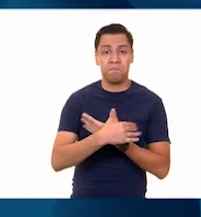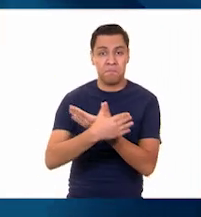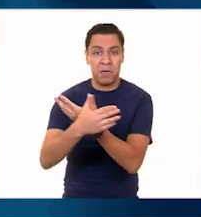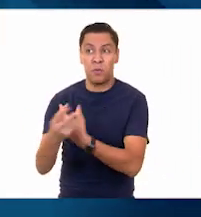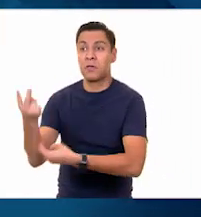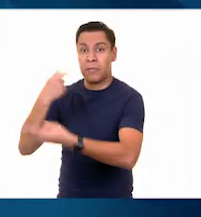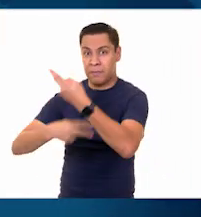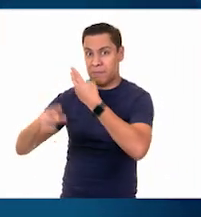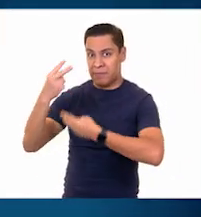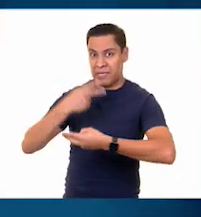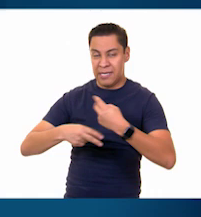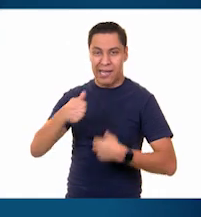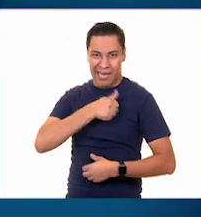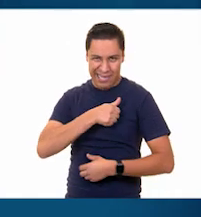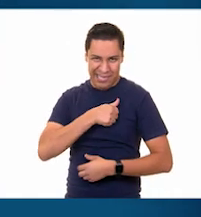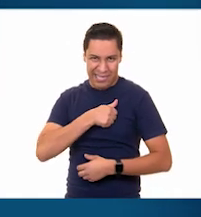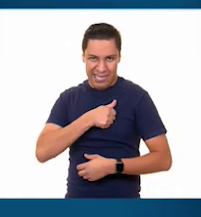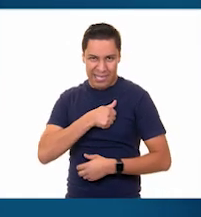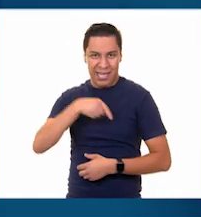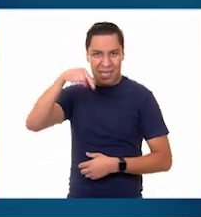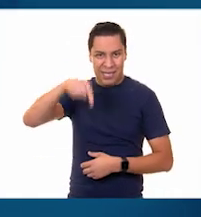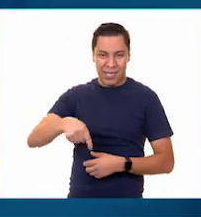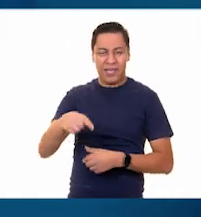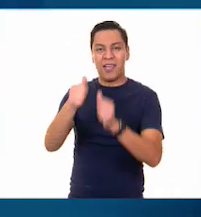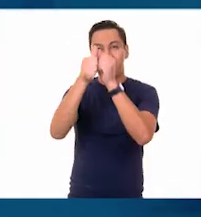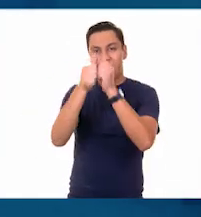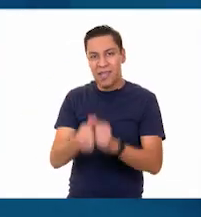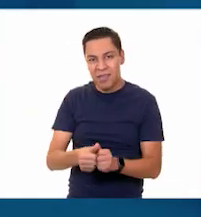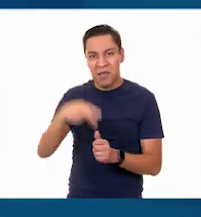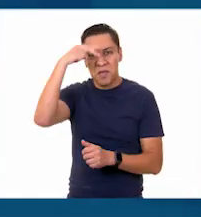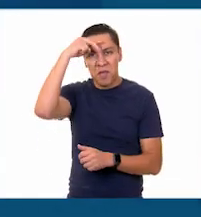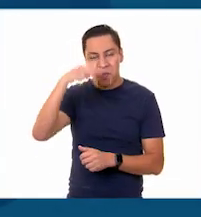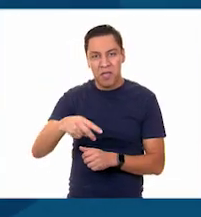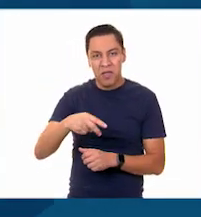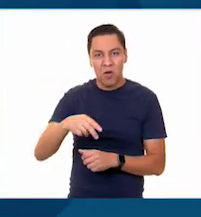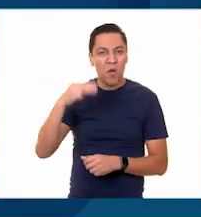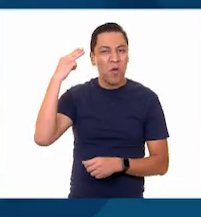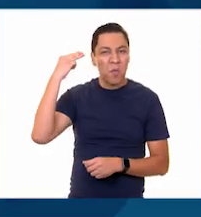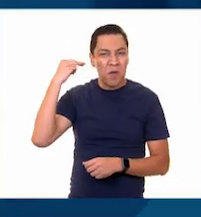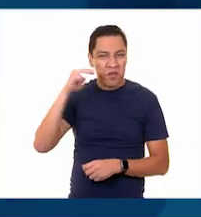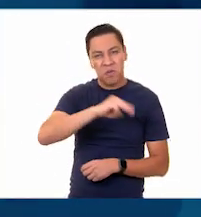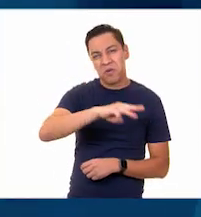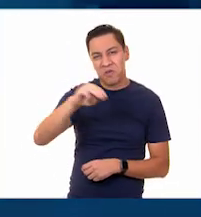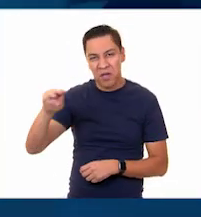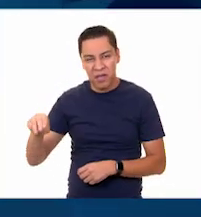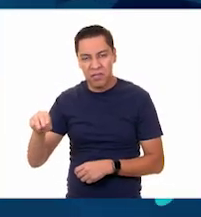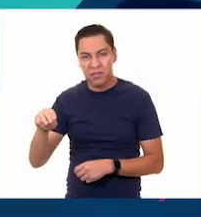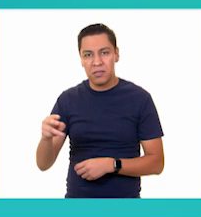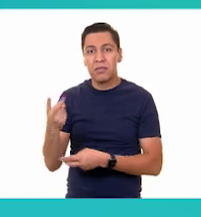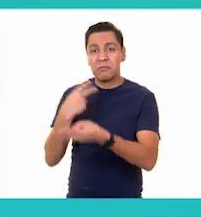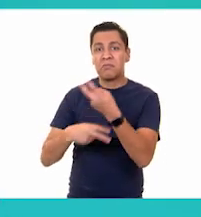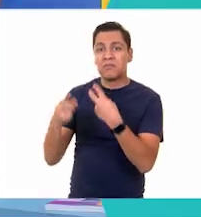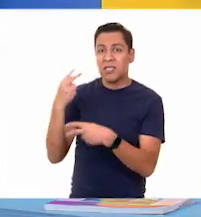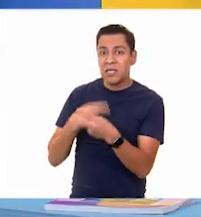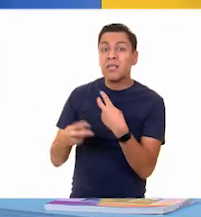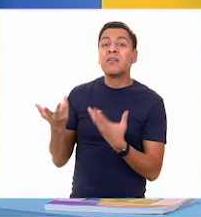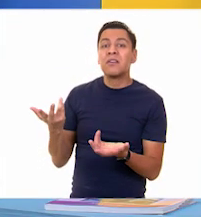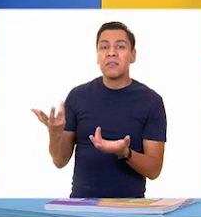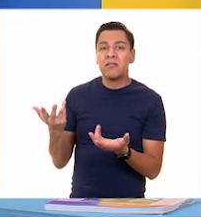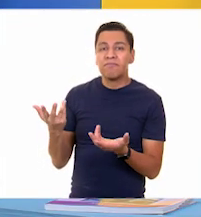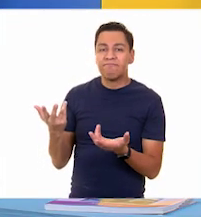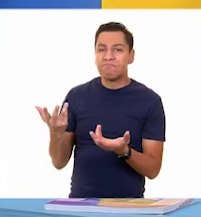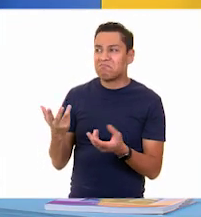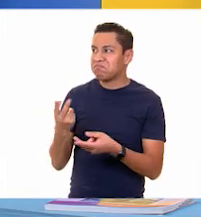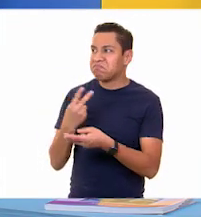XXI, debido a sequías y a pérdida de bosques. Eso me parece también algo preocupante. ¡Ay, a mí